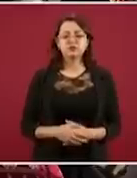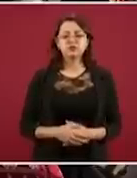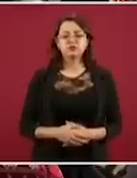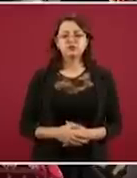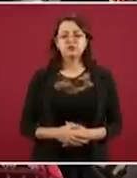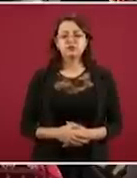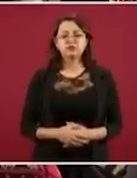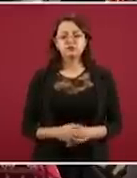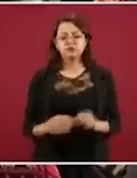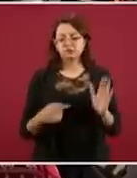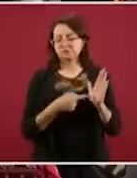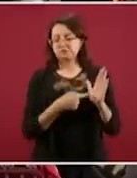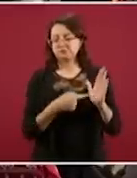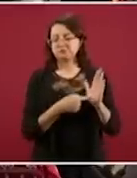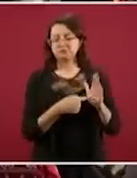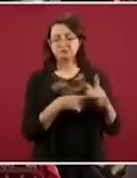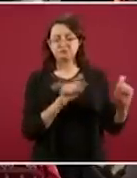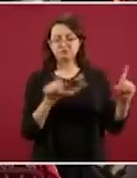Ahí está.